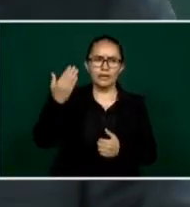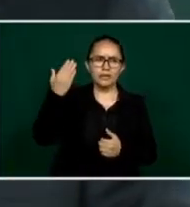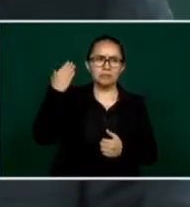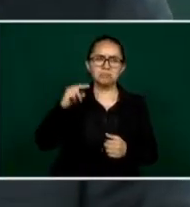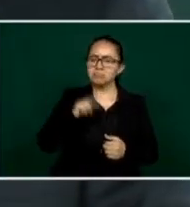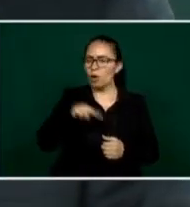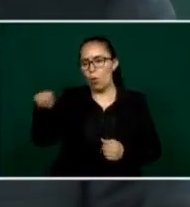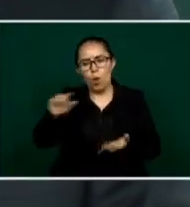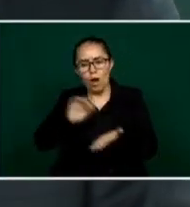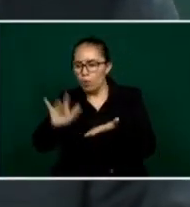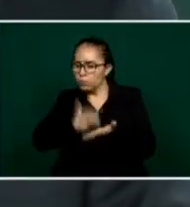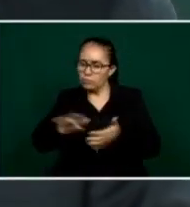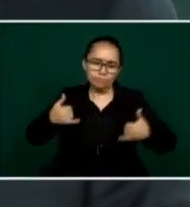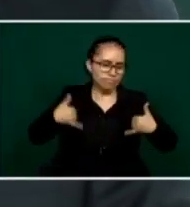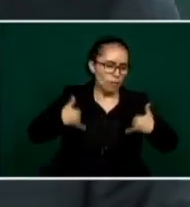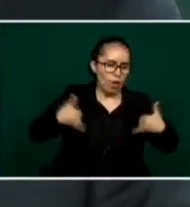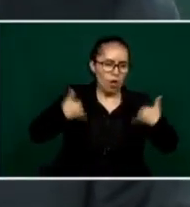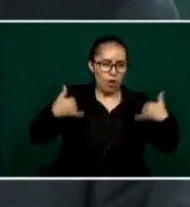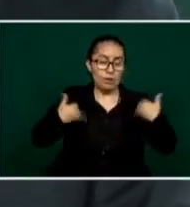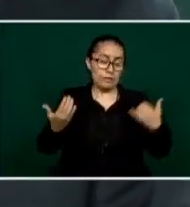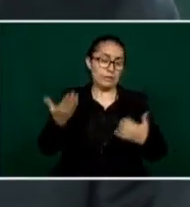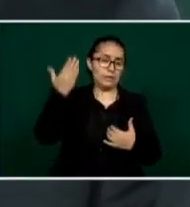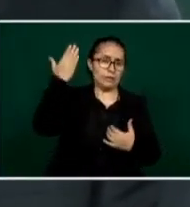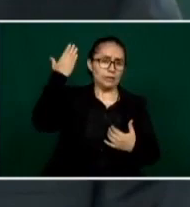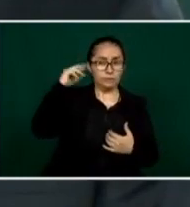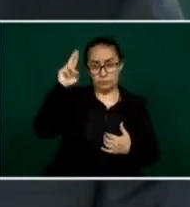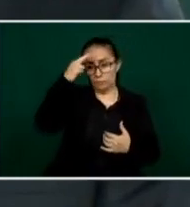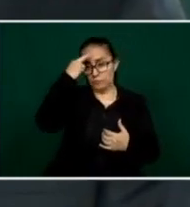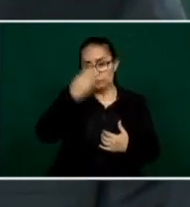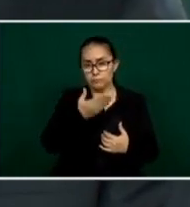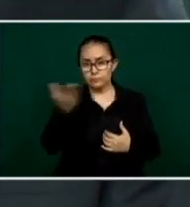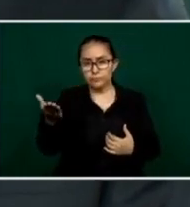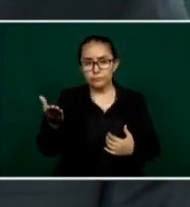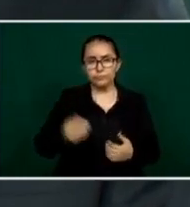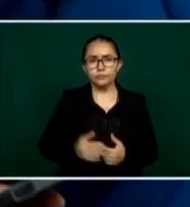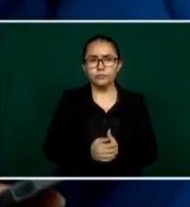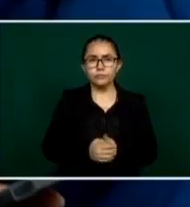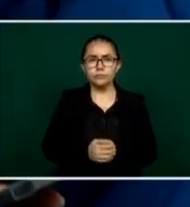ellos. Y aquí recuerdo